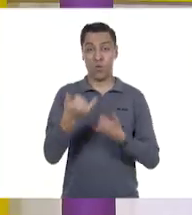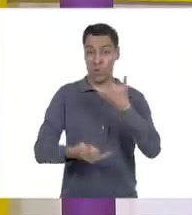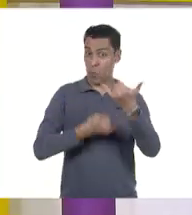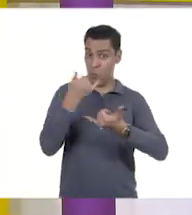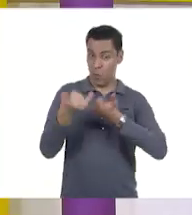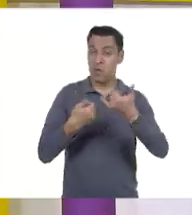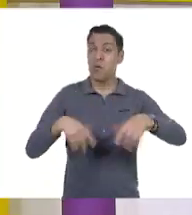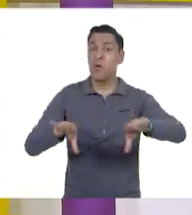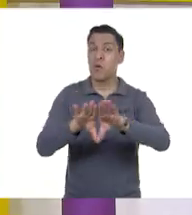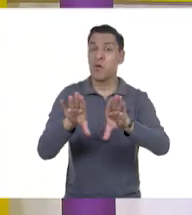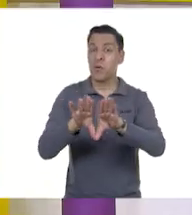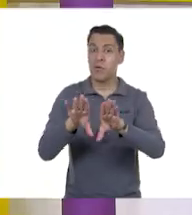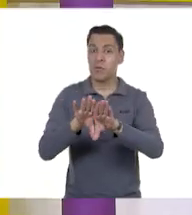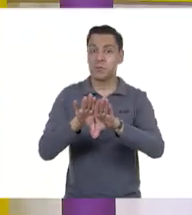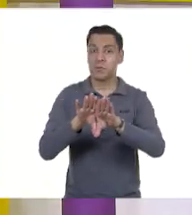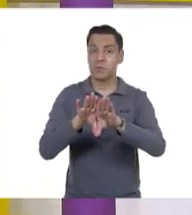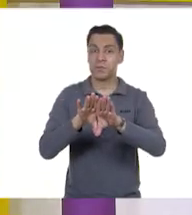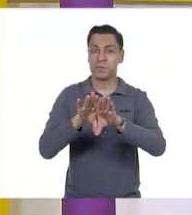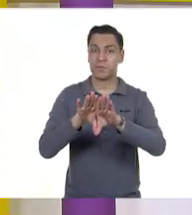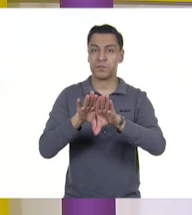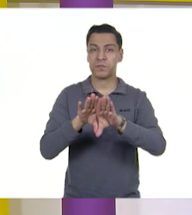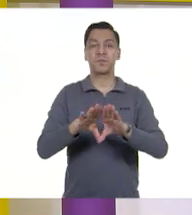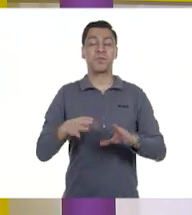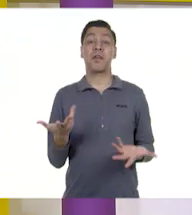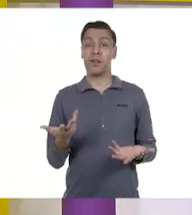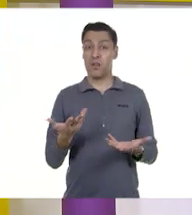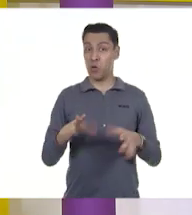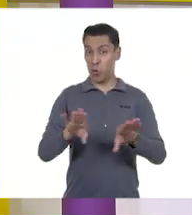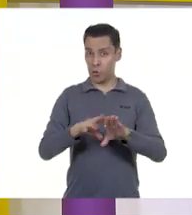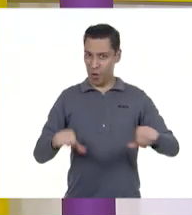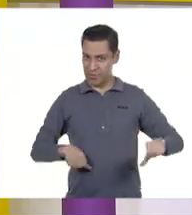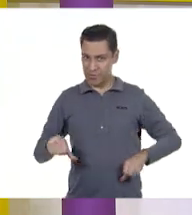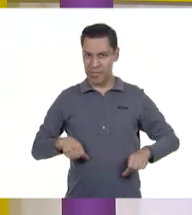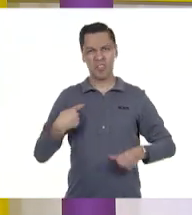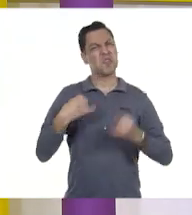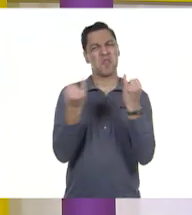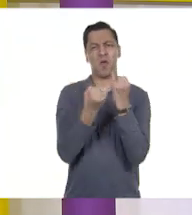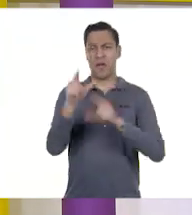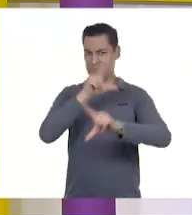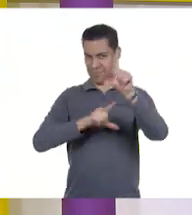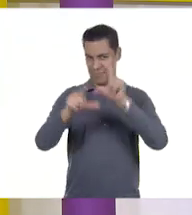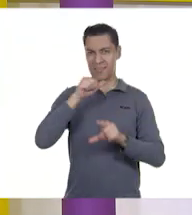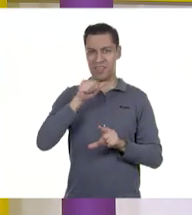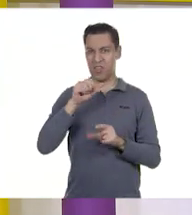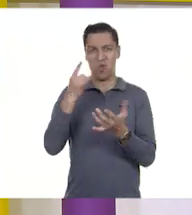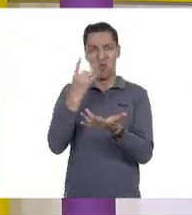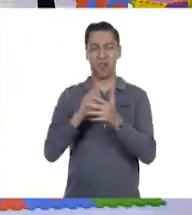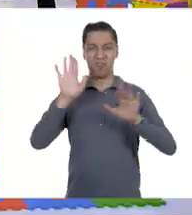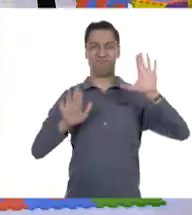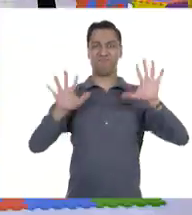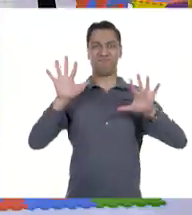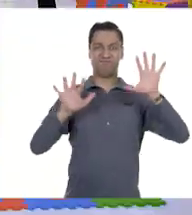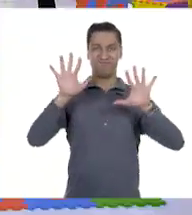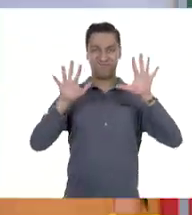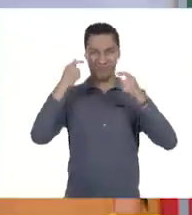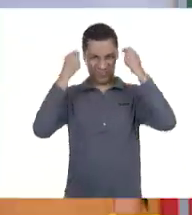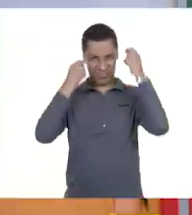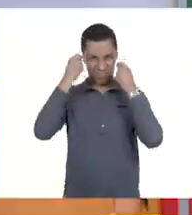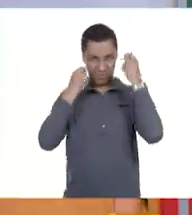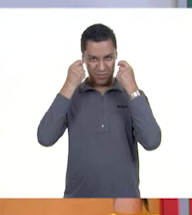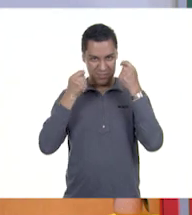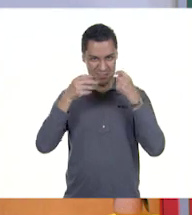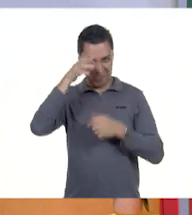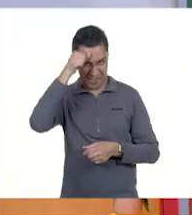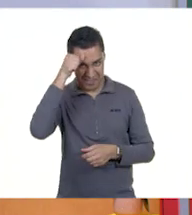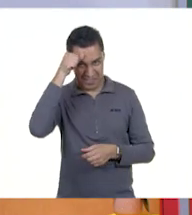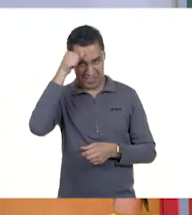cuáles son las reglas y me gusta representar cosas con mímica. Bien, ustedes en casa también van a tratar